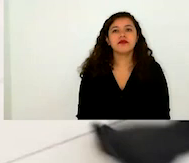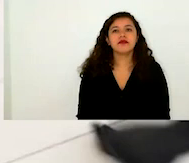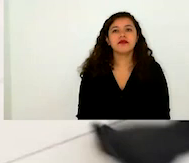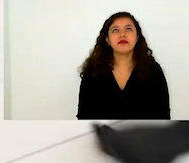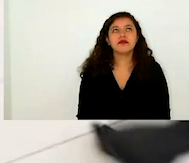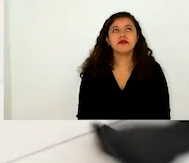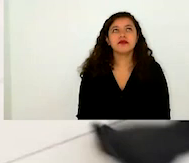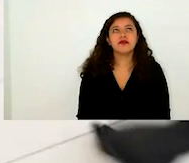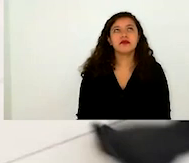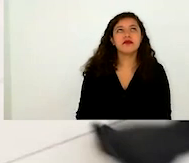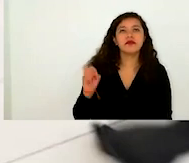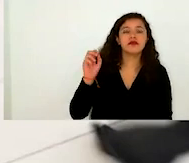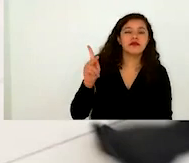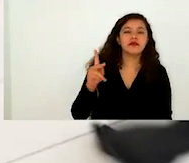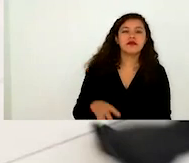por qué